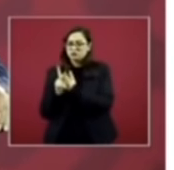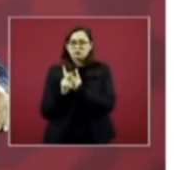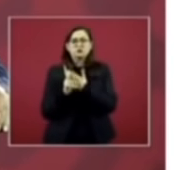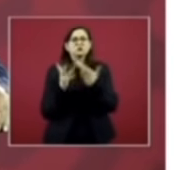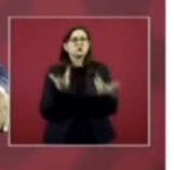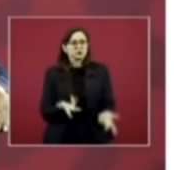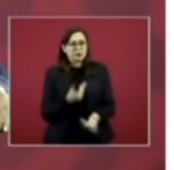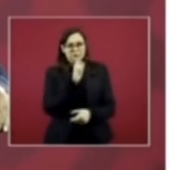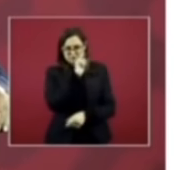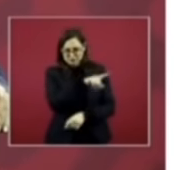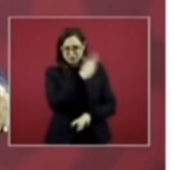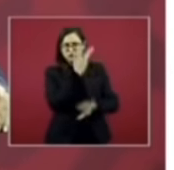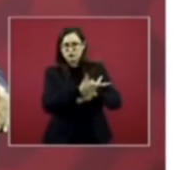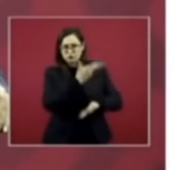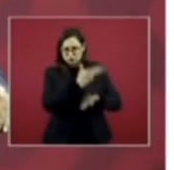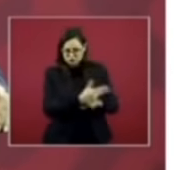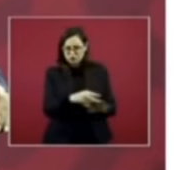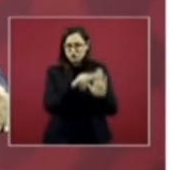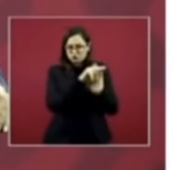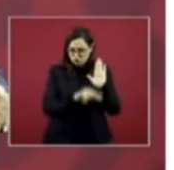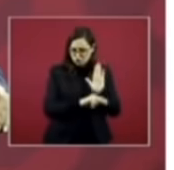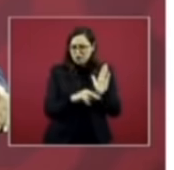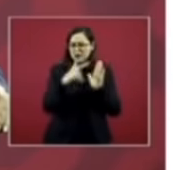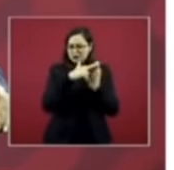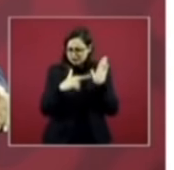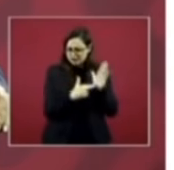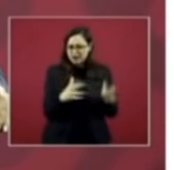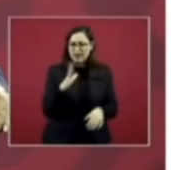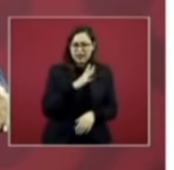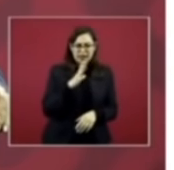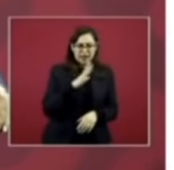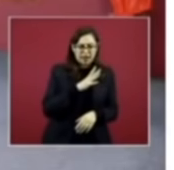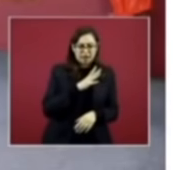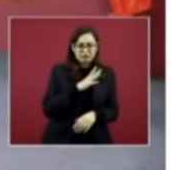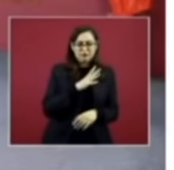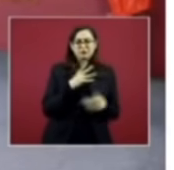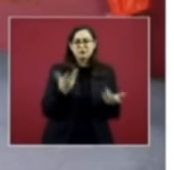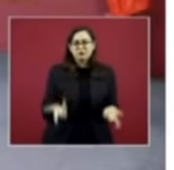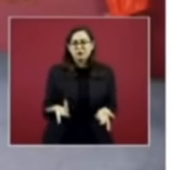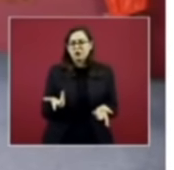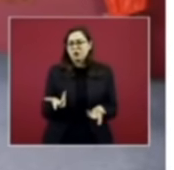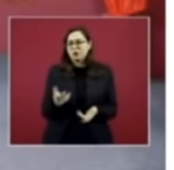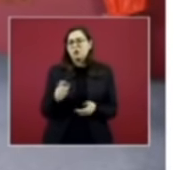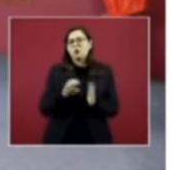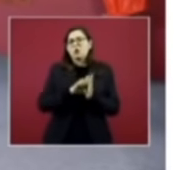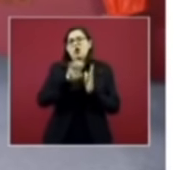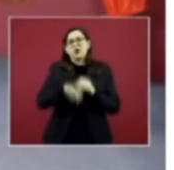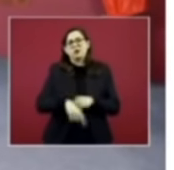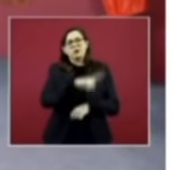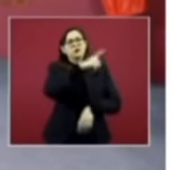eeuu de lo que pueden ellos permitidos